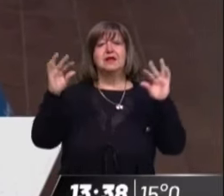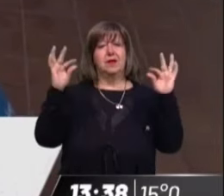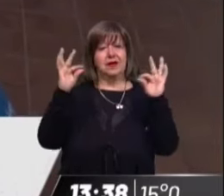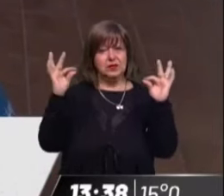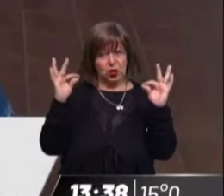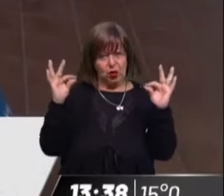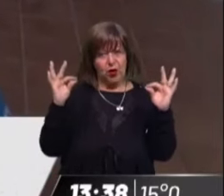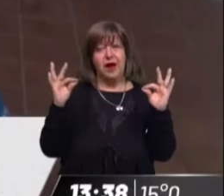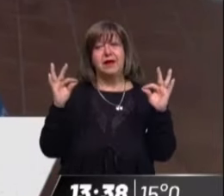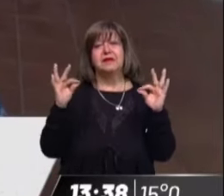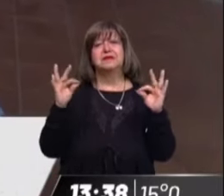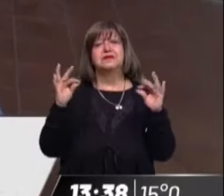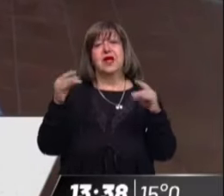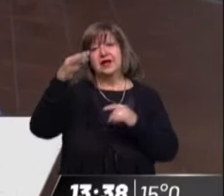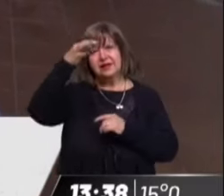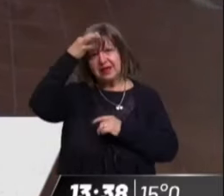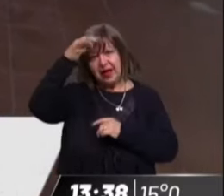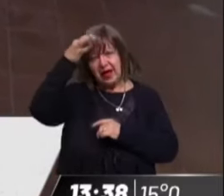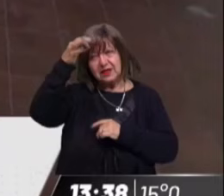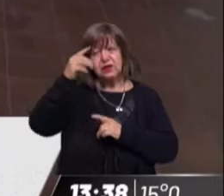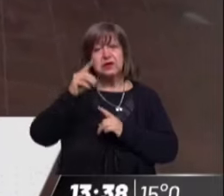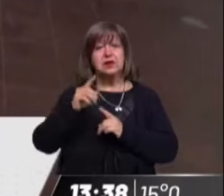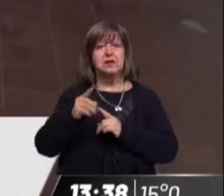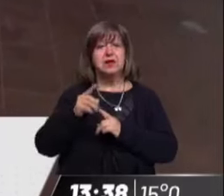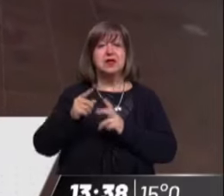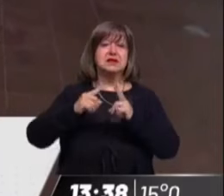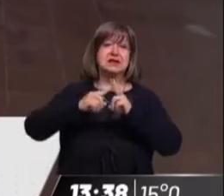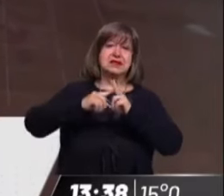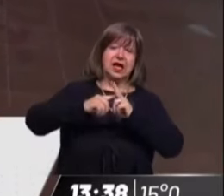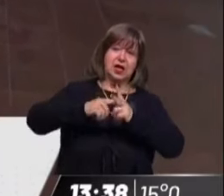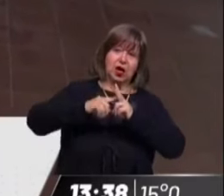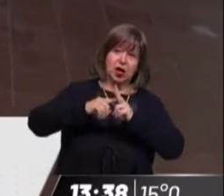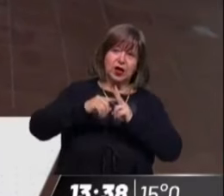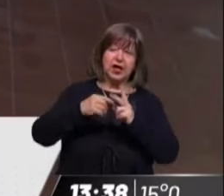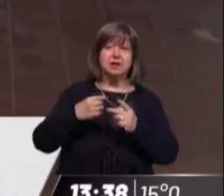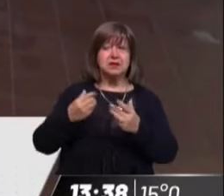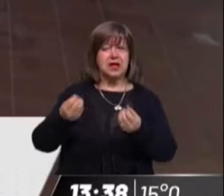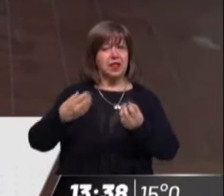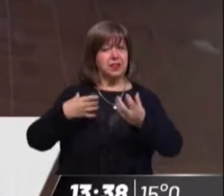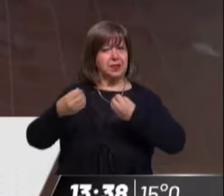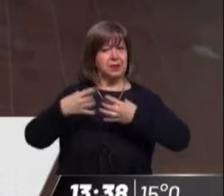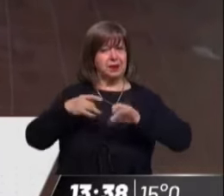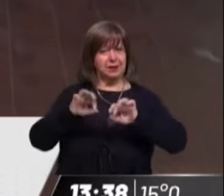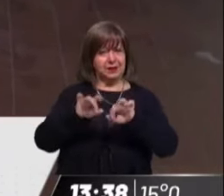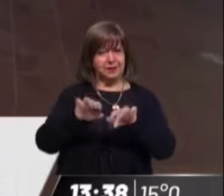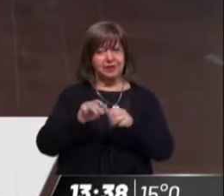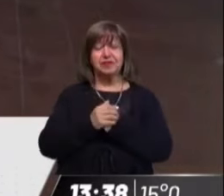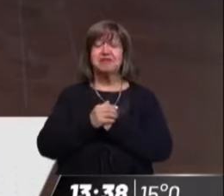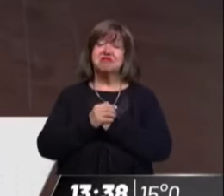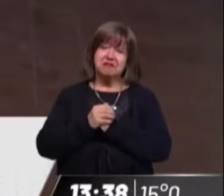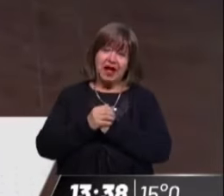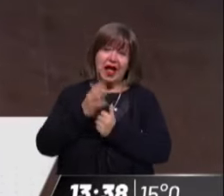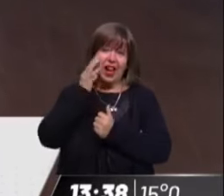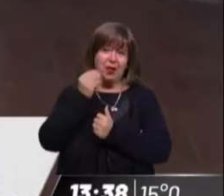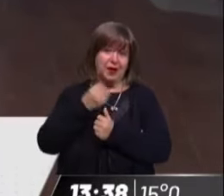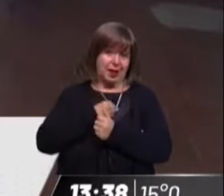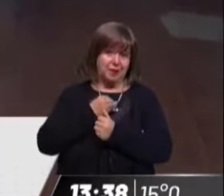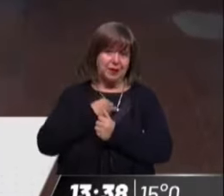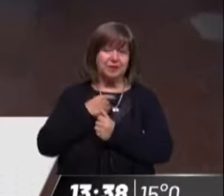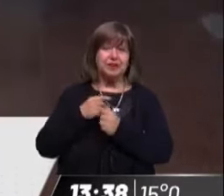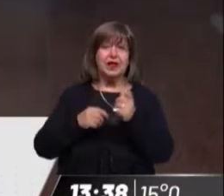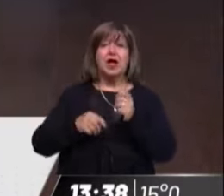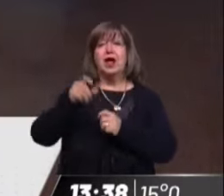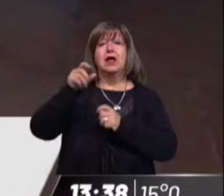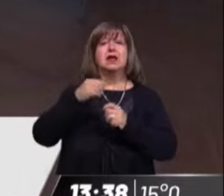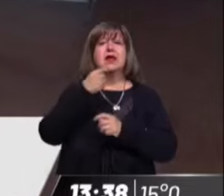yoga, ahora teatro y algo de tecnología para sentirme bien. ¿Y cómo haces? ¿Y qué le decía a todas aquellas mujeres que por ahí dicen no salgo